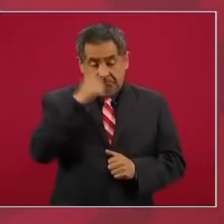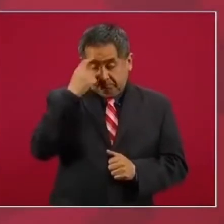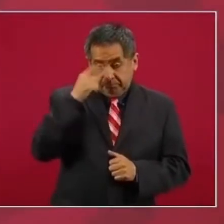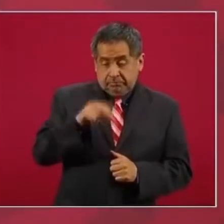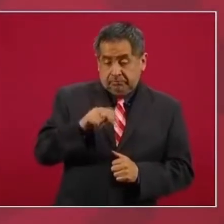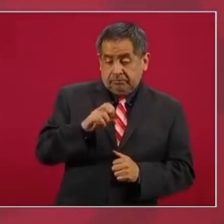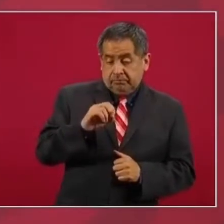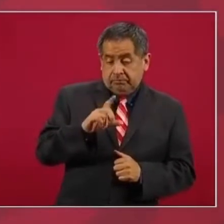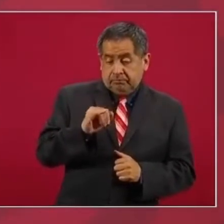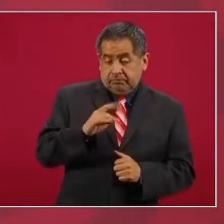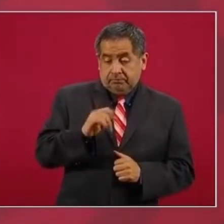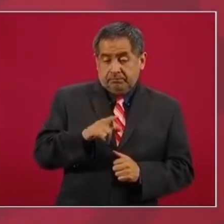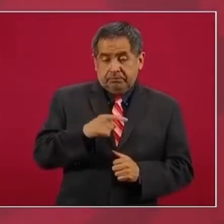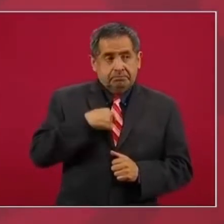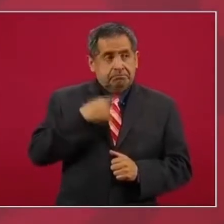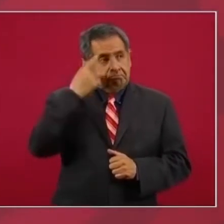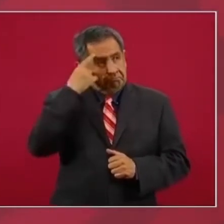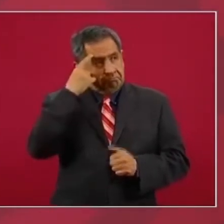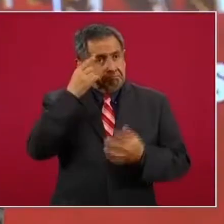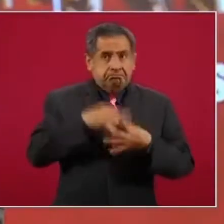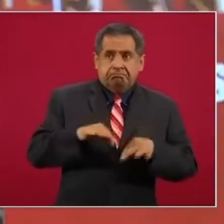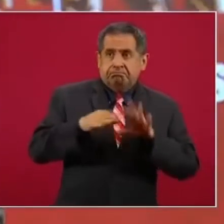considera fundamental